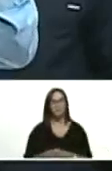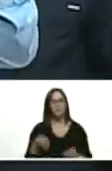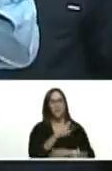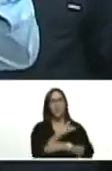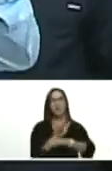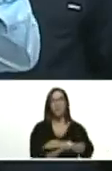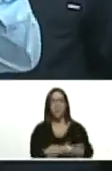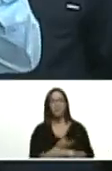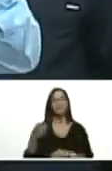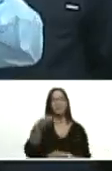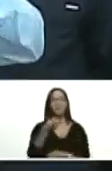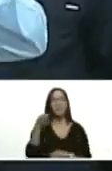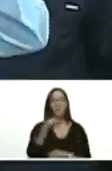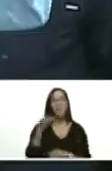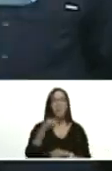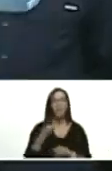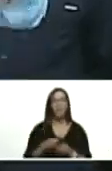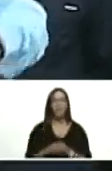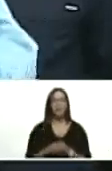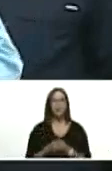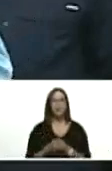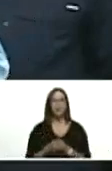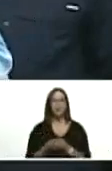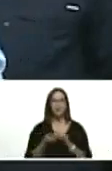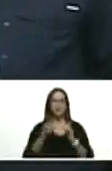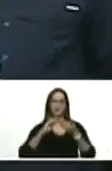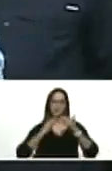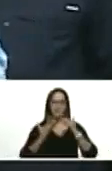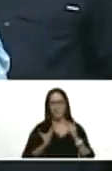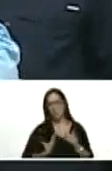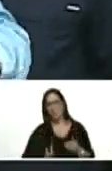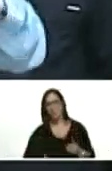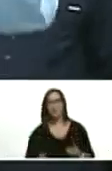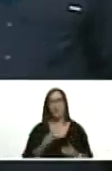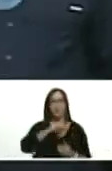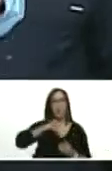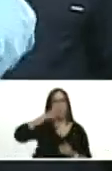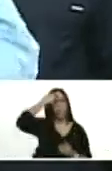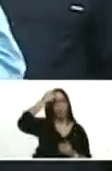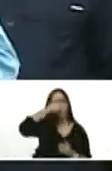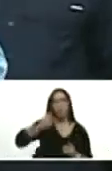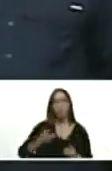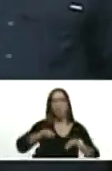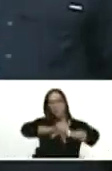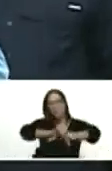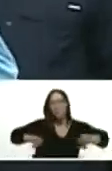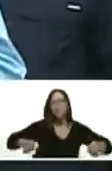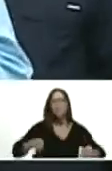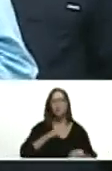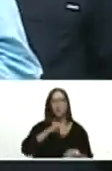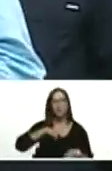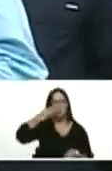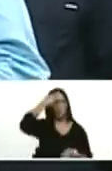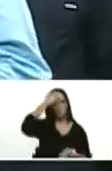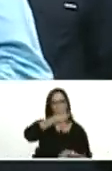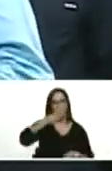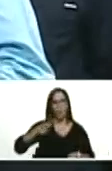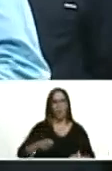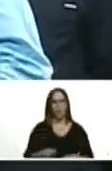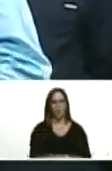que pretenden desmoralizar a nuestro pueblo, dividir a nuestro pueblo,